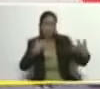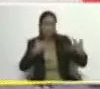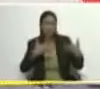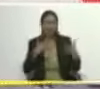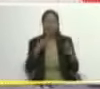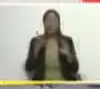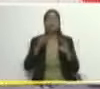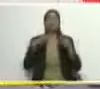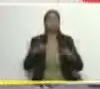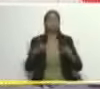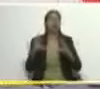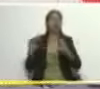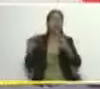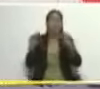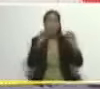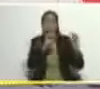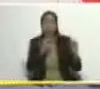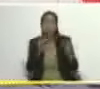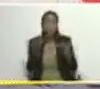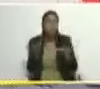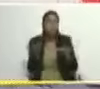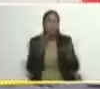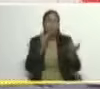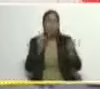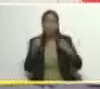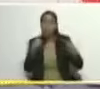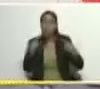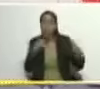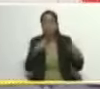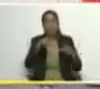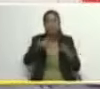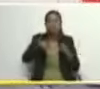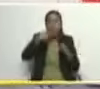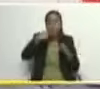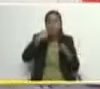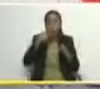hablar, debatir y almorzar.